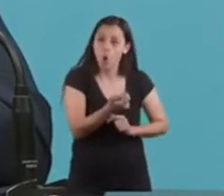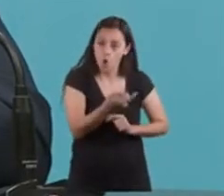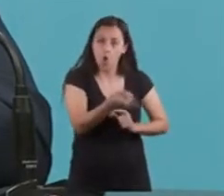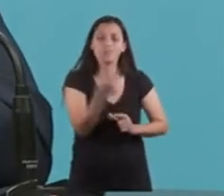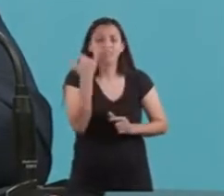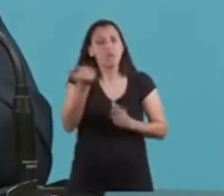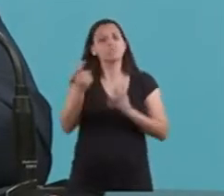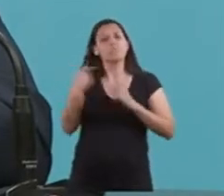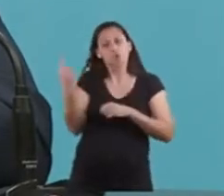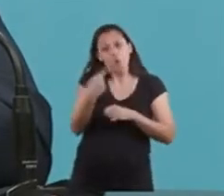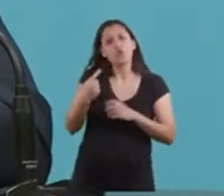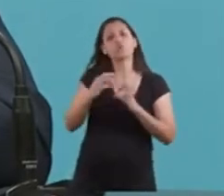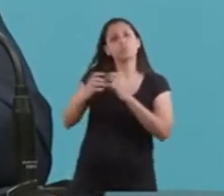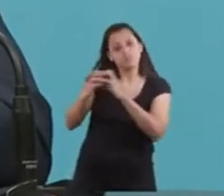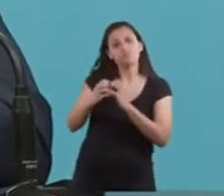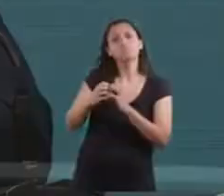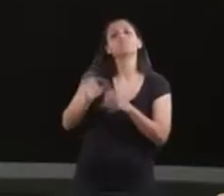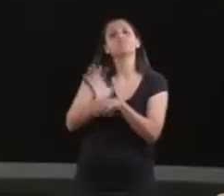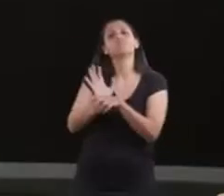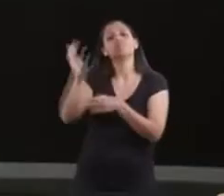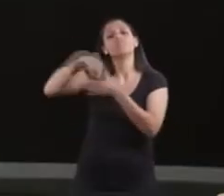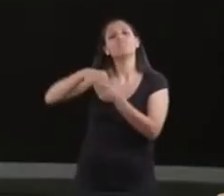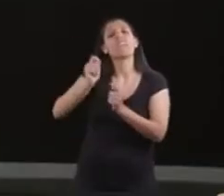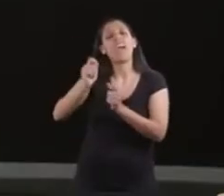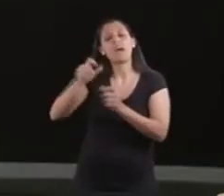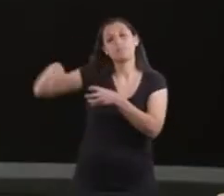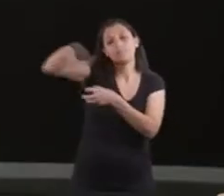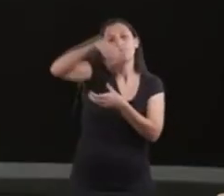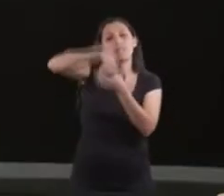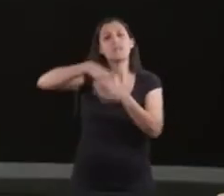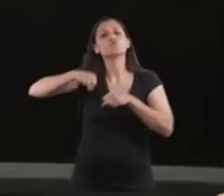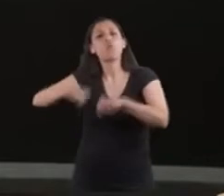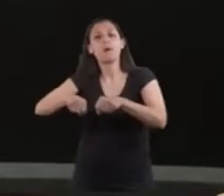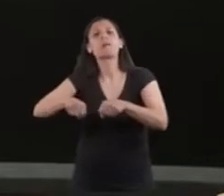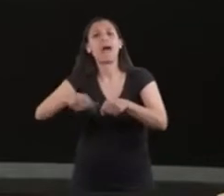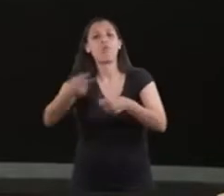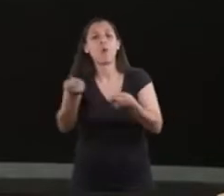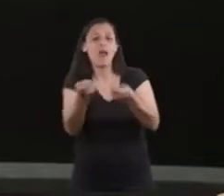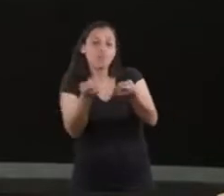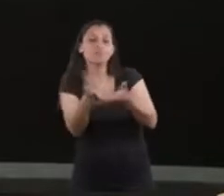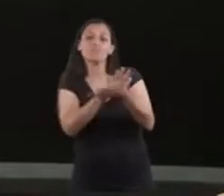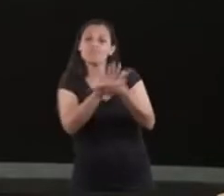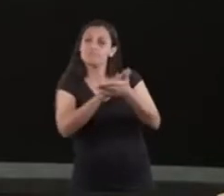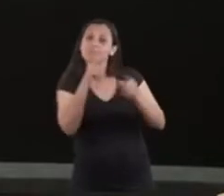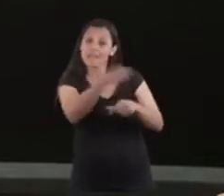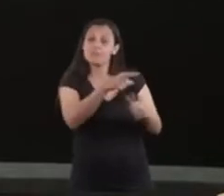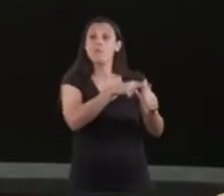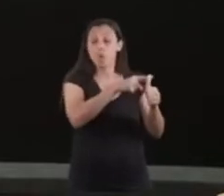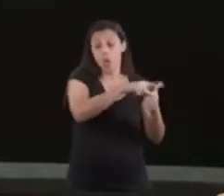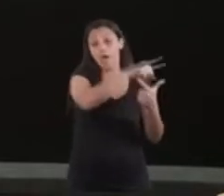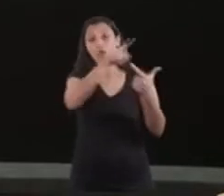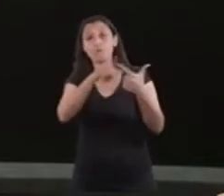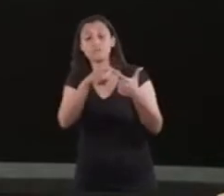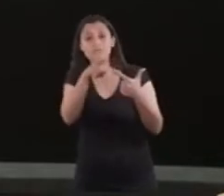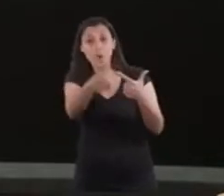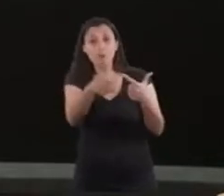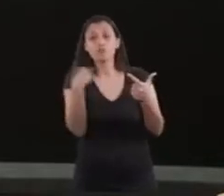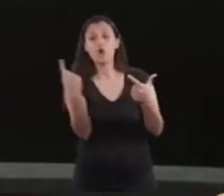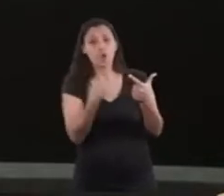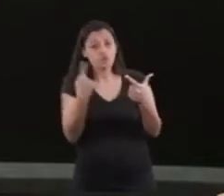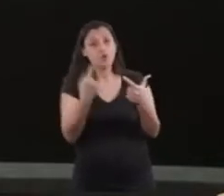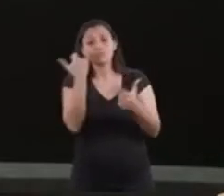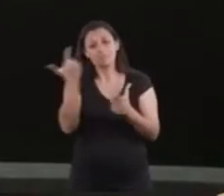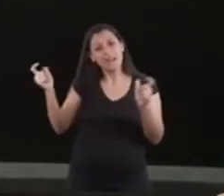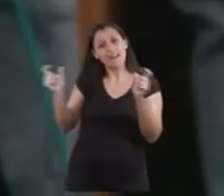con los supermercados y con las empresas para regularizar lo eso por un lado en segundo nosotros la